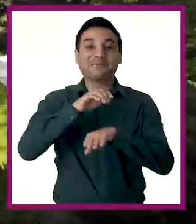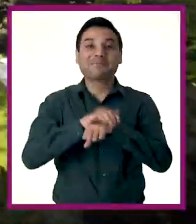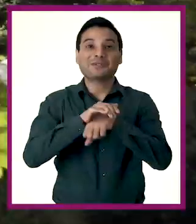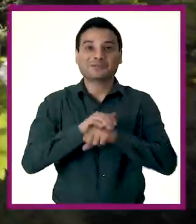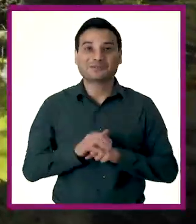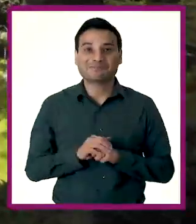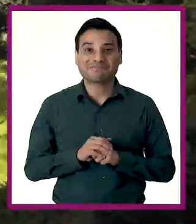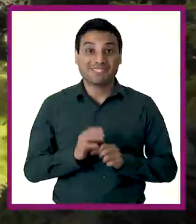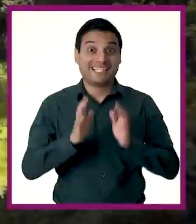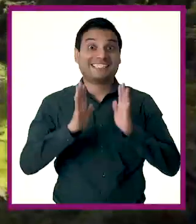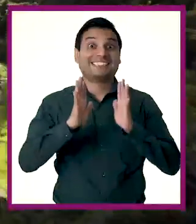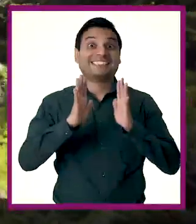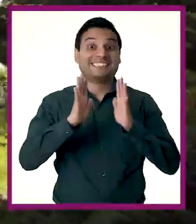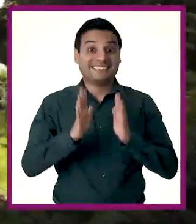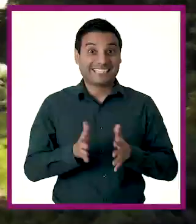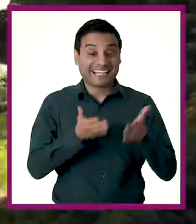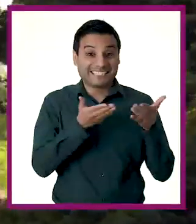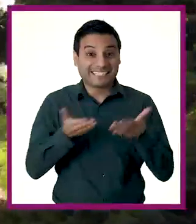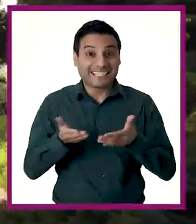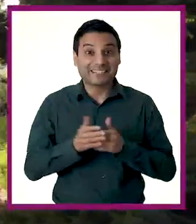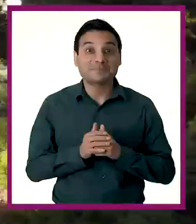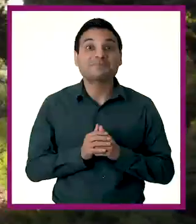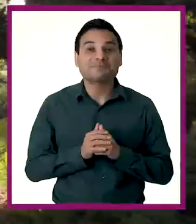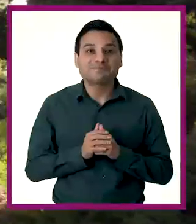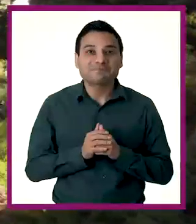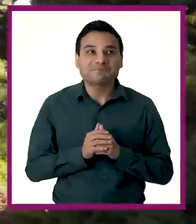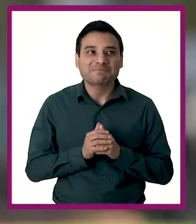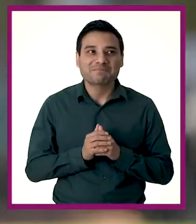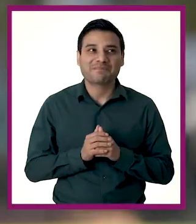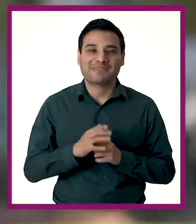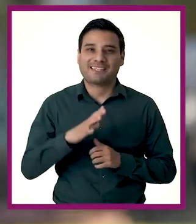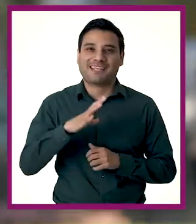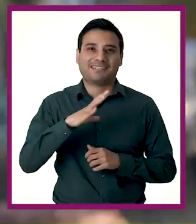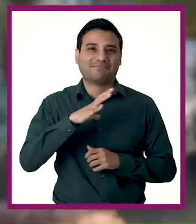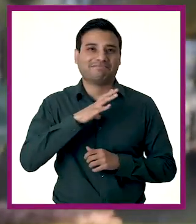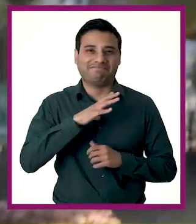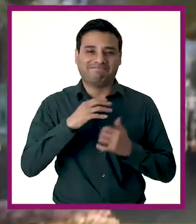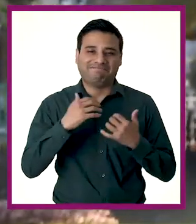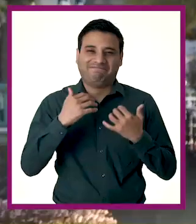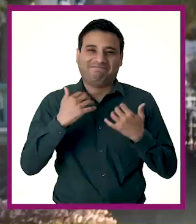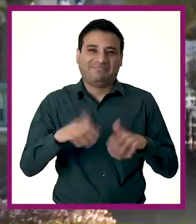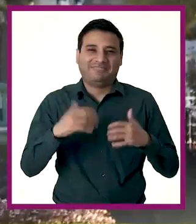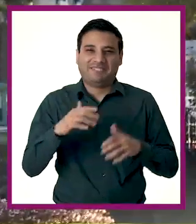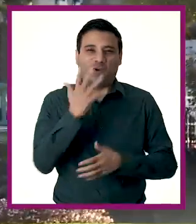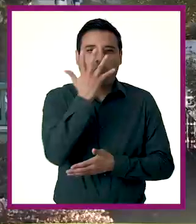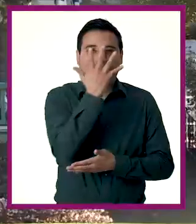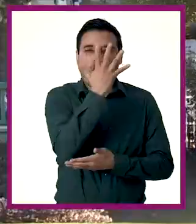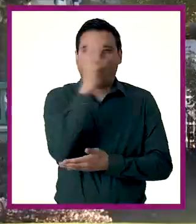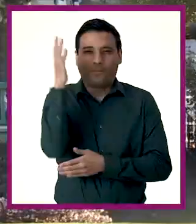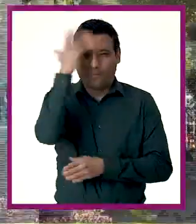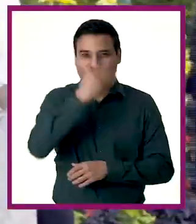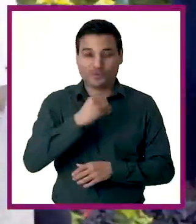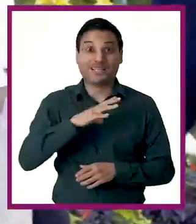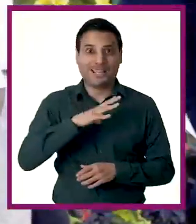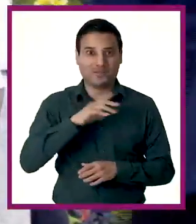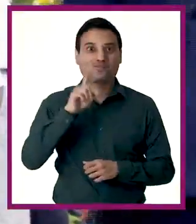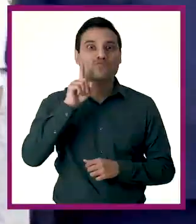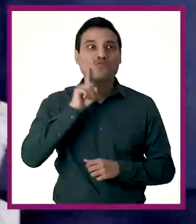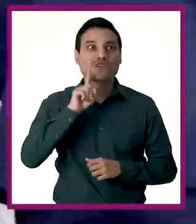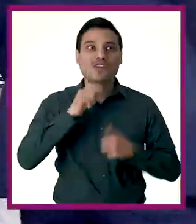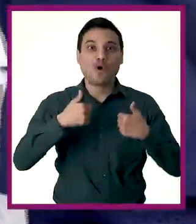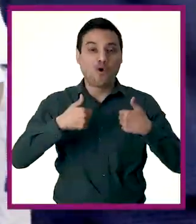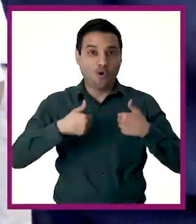Hola, amigos. Bueno, pues ya estamos aquí en los famosísimos Butcher Gardens. Tenemos aquí a una